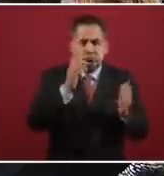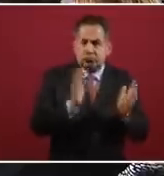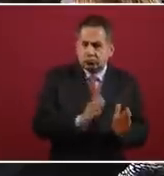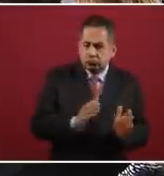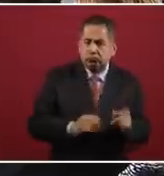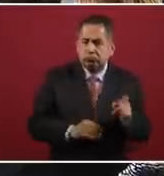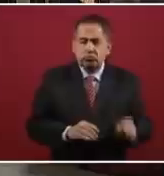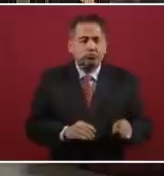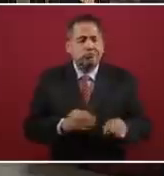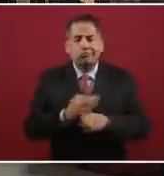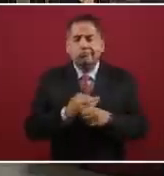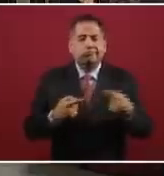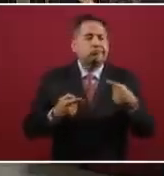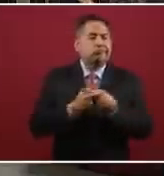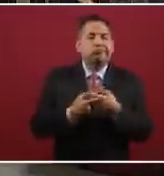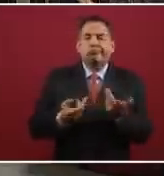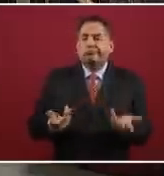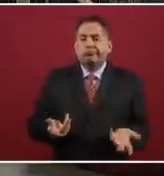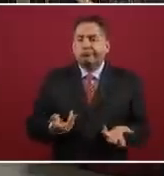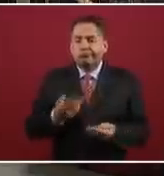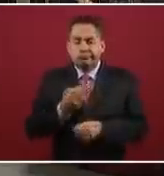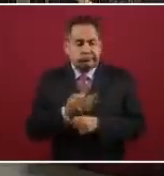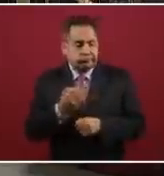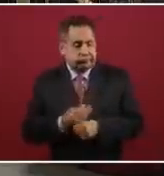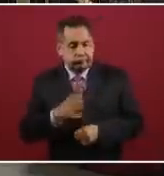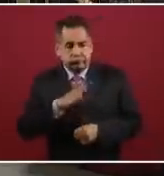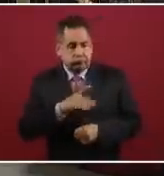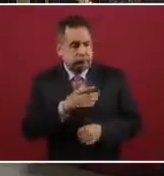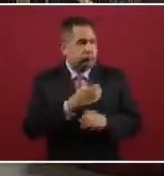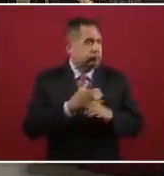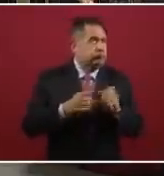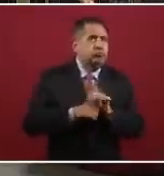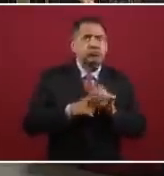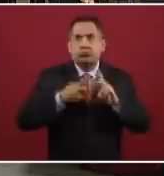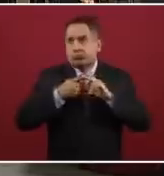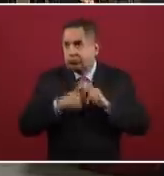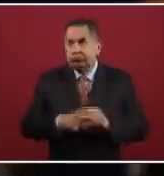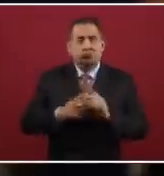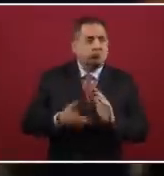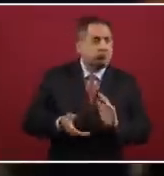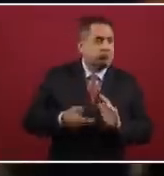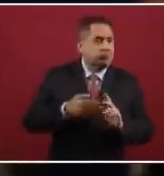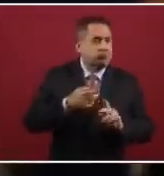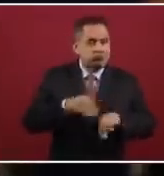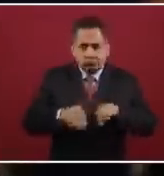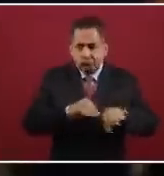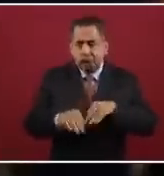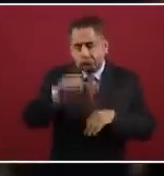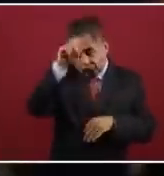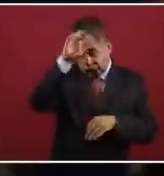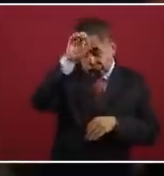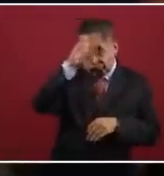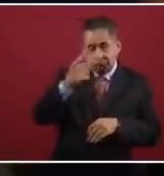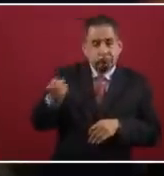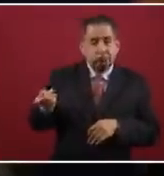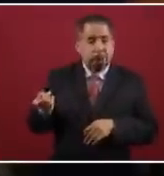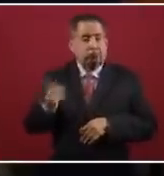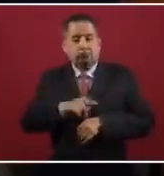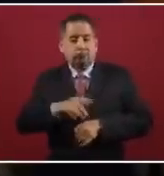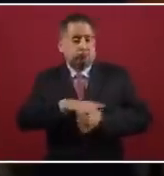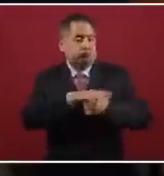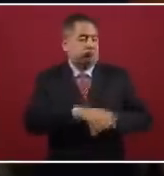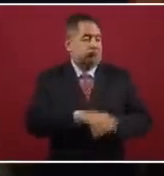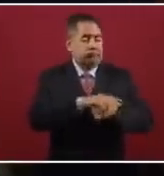tienen el conflicto de que pues no tienen las herramientas para echar a andar estas minas y les están presionando a estas